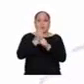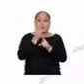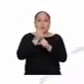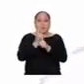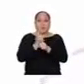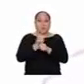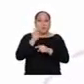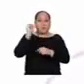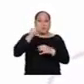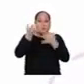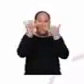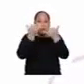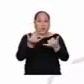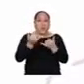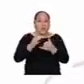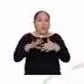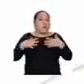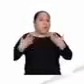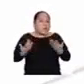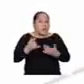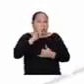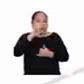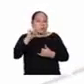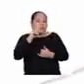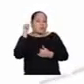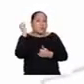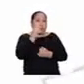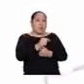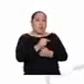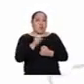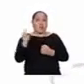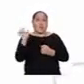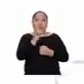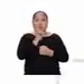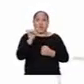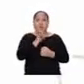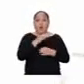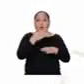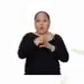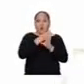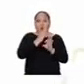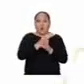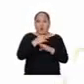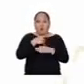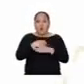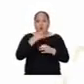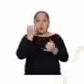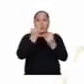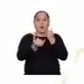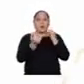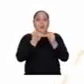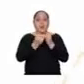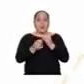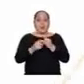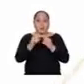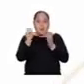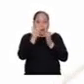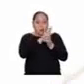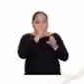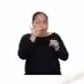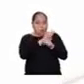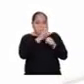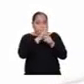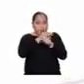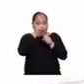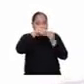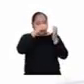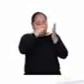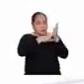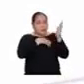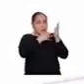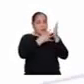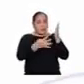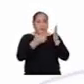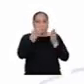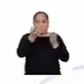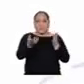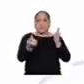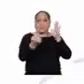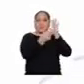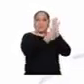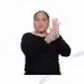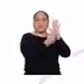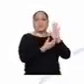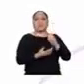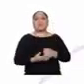¡Exacto! Ahora pueden utilizar la misma estrategia para terminar de completar la tabla y les